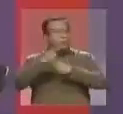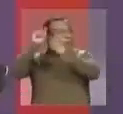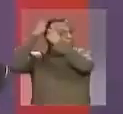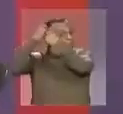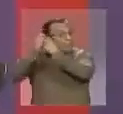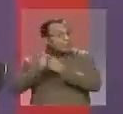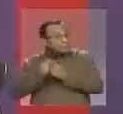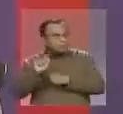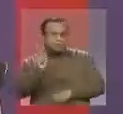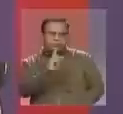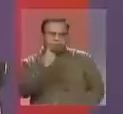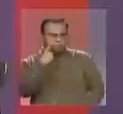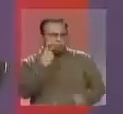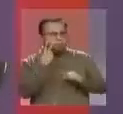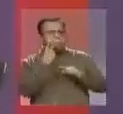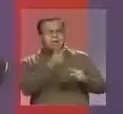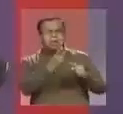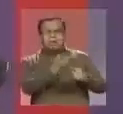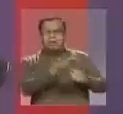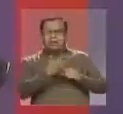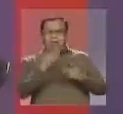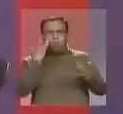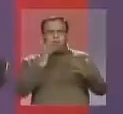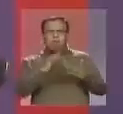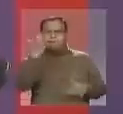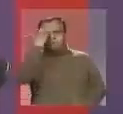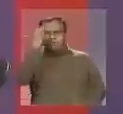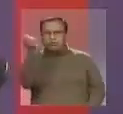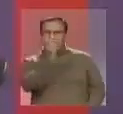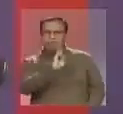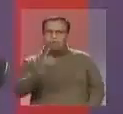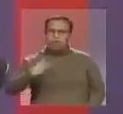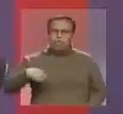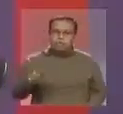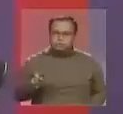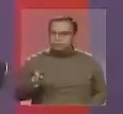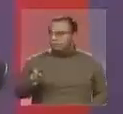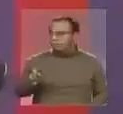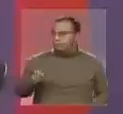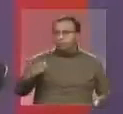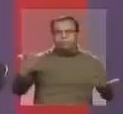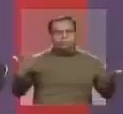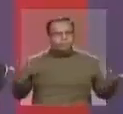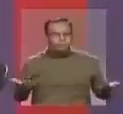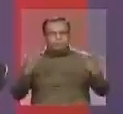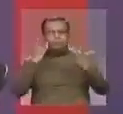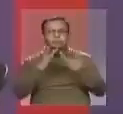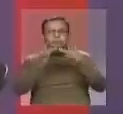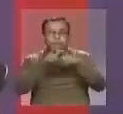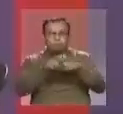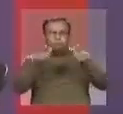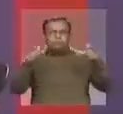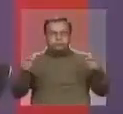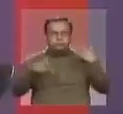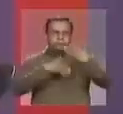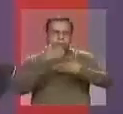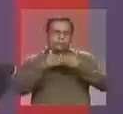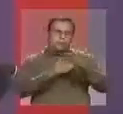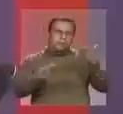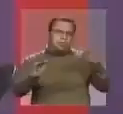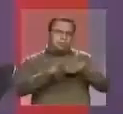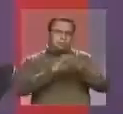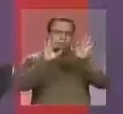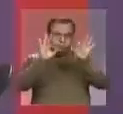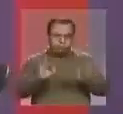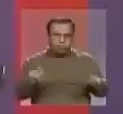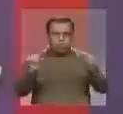trenzas porque las hace ver, digamos, poco profesionales, lo que aumenta, digamos, que haya ese poco acceso